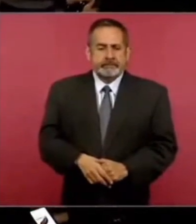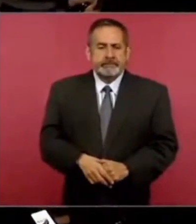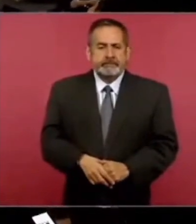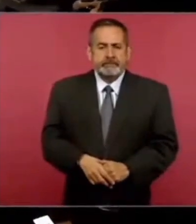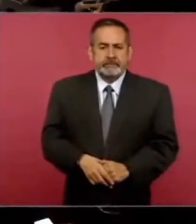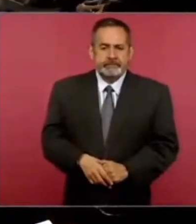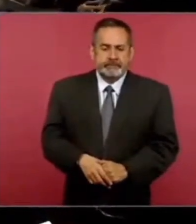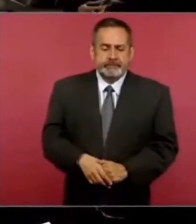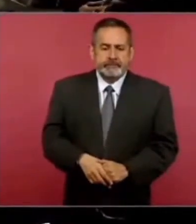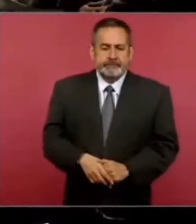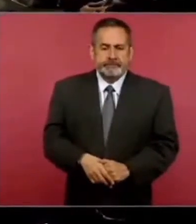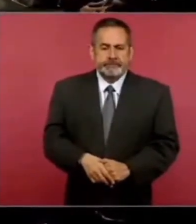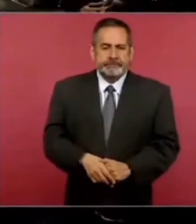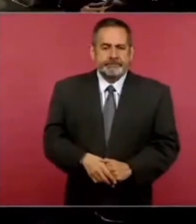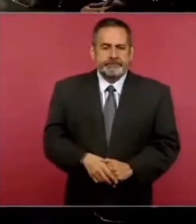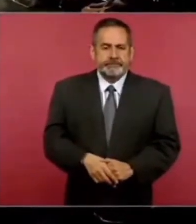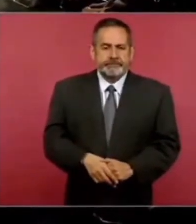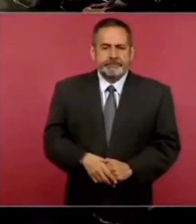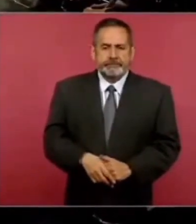acerca de